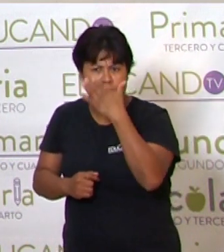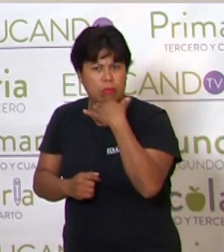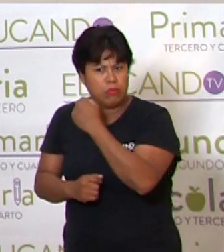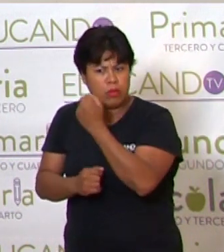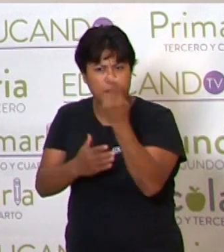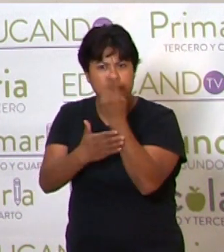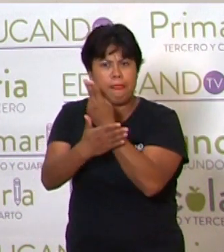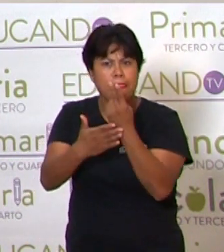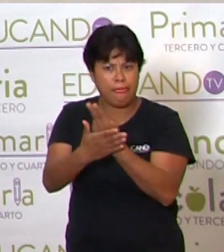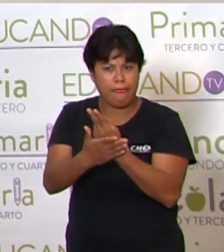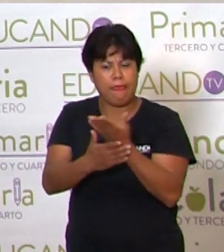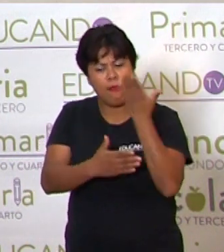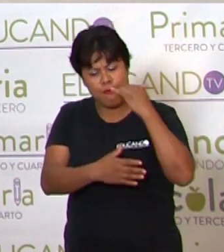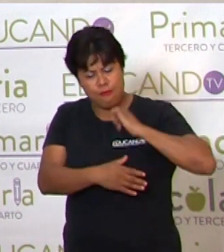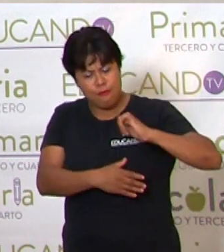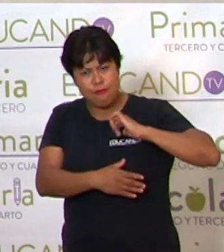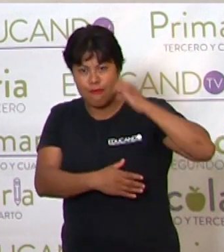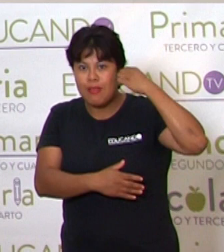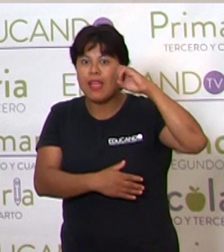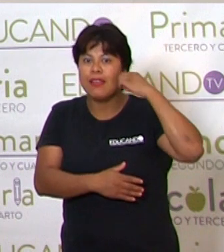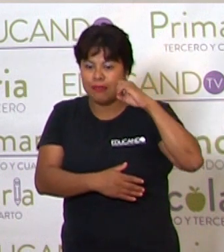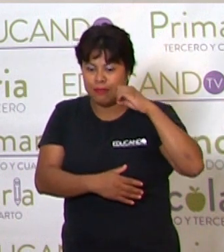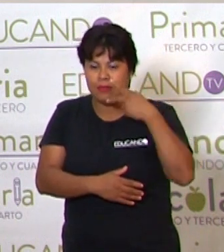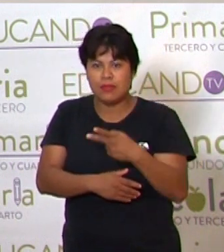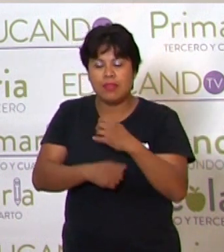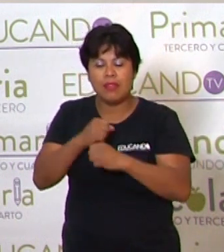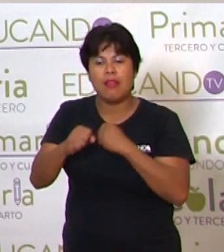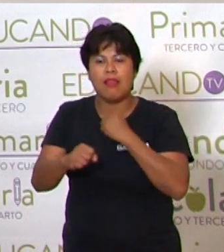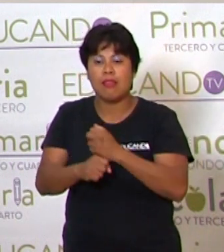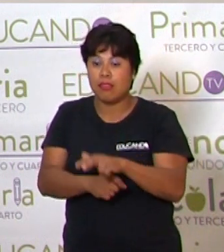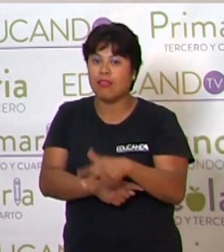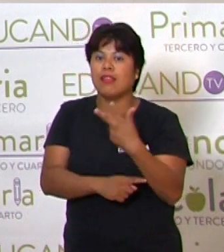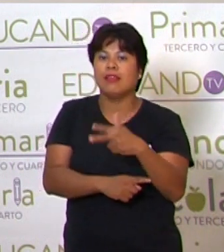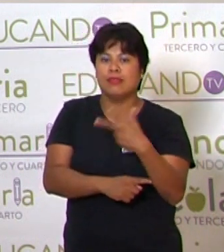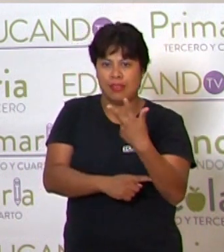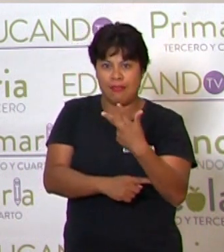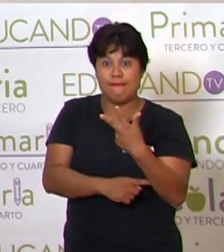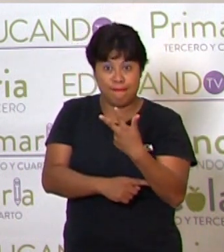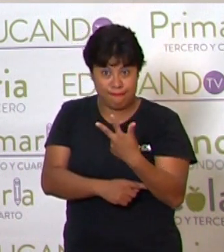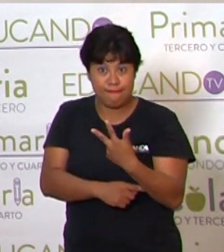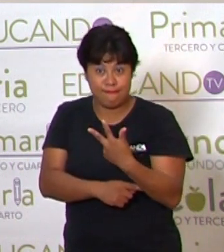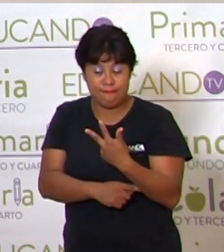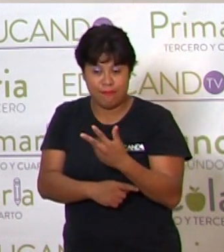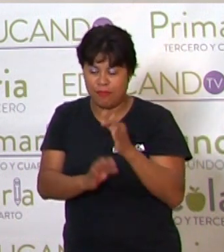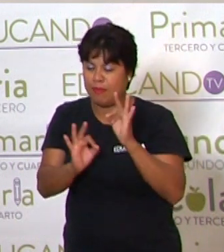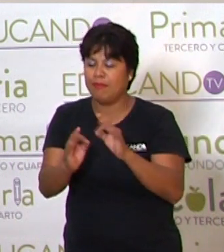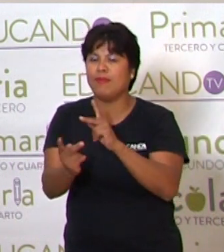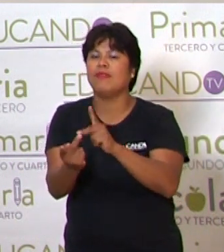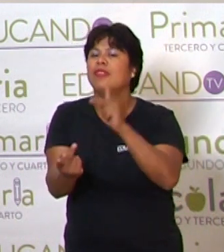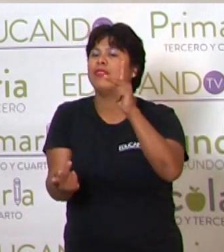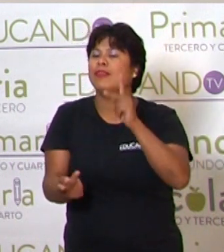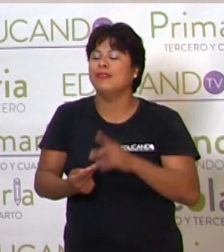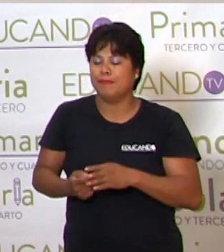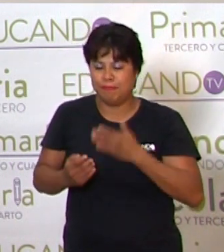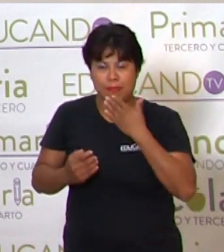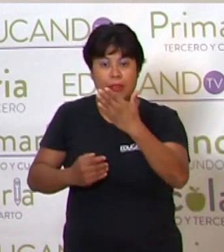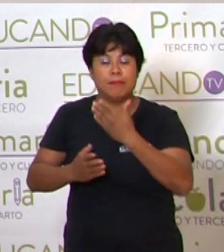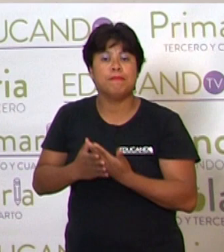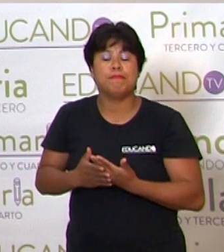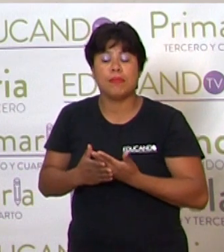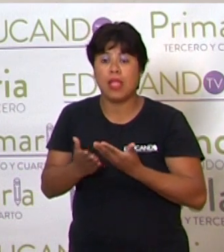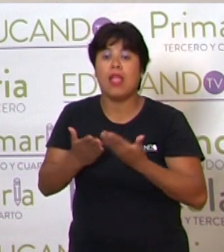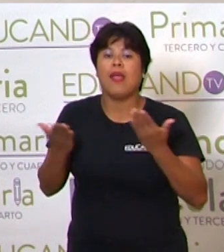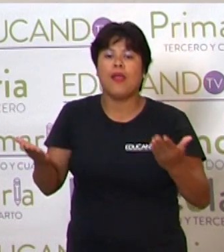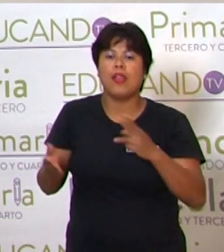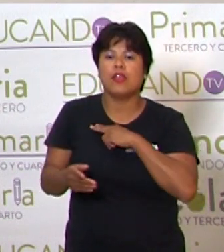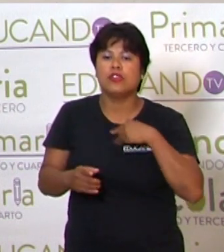dibujantes eran los antiguos oaxaqueños del siglo XIII? Perfecto. Bien, pues pero ahora